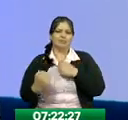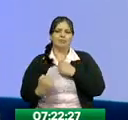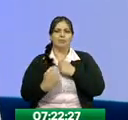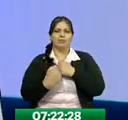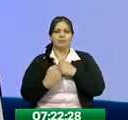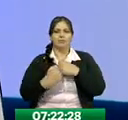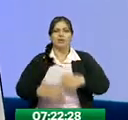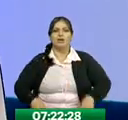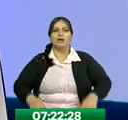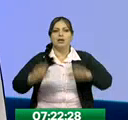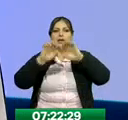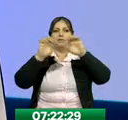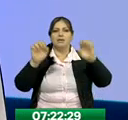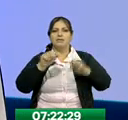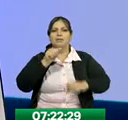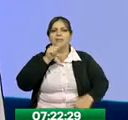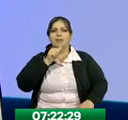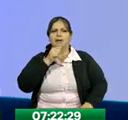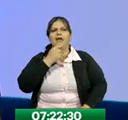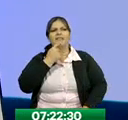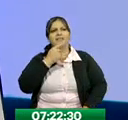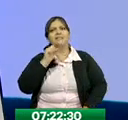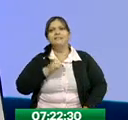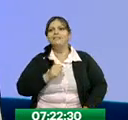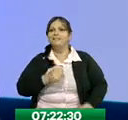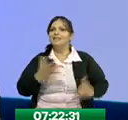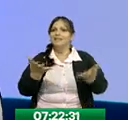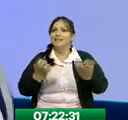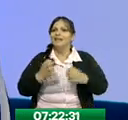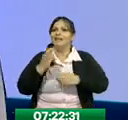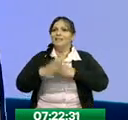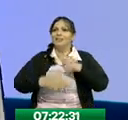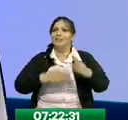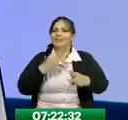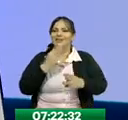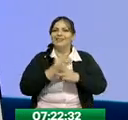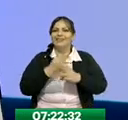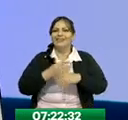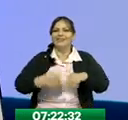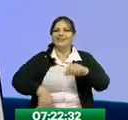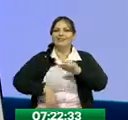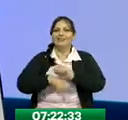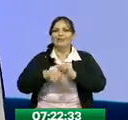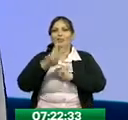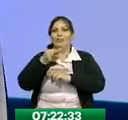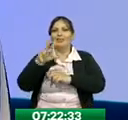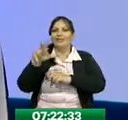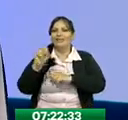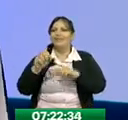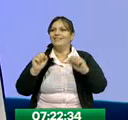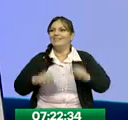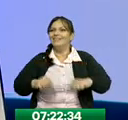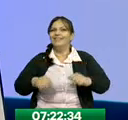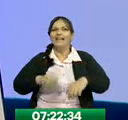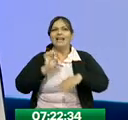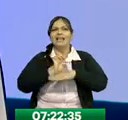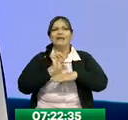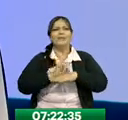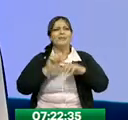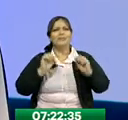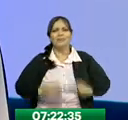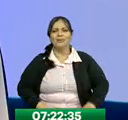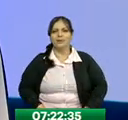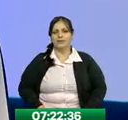muy interesada en que el mundial se realice en Ecuador, bueno, sea una de las sedes de Ecuador, y la idea pues es unirnos todos